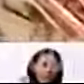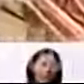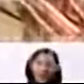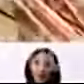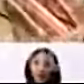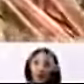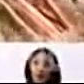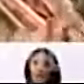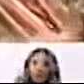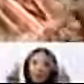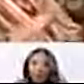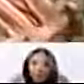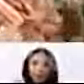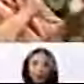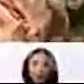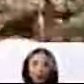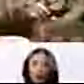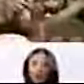paz